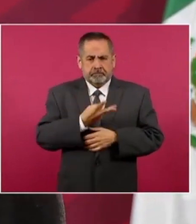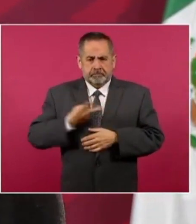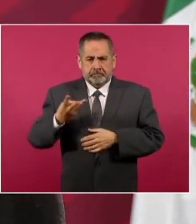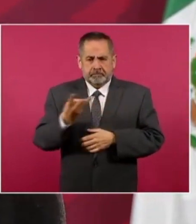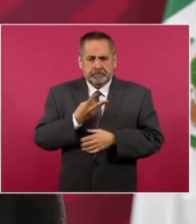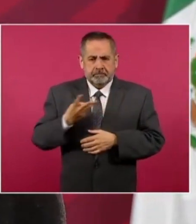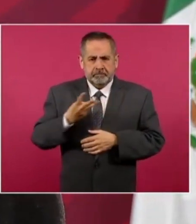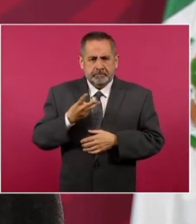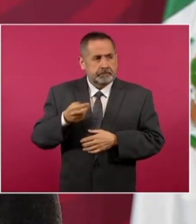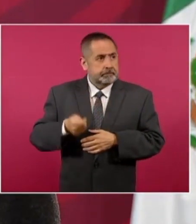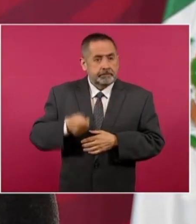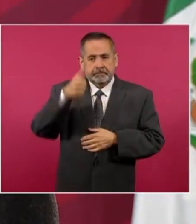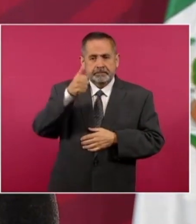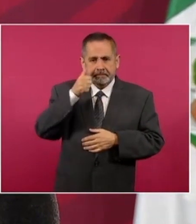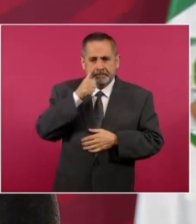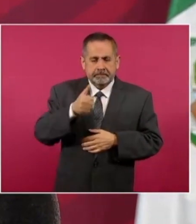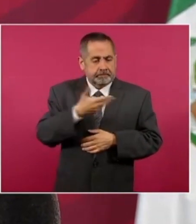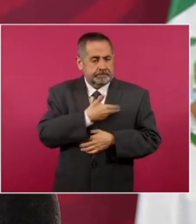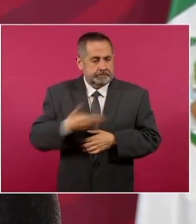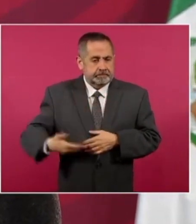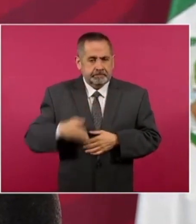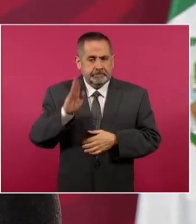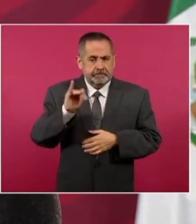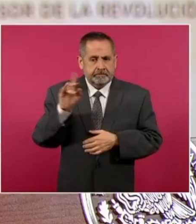La primera con el presidente Biden.